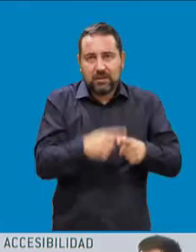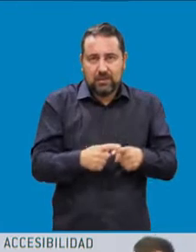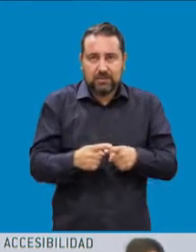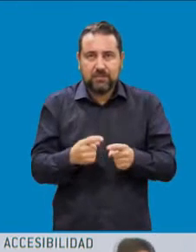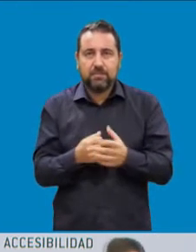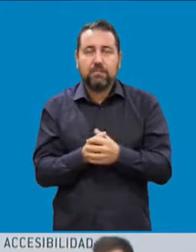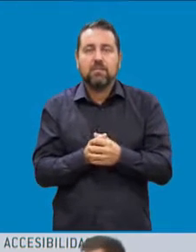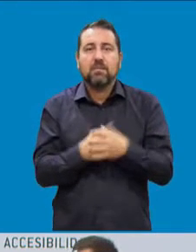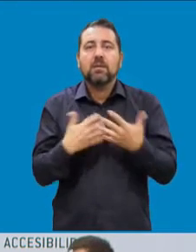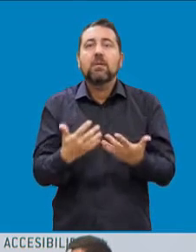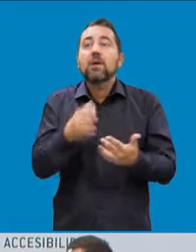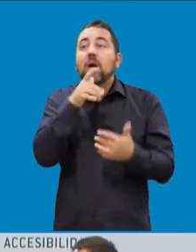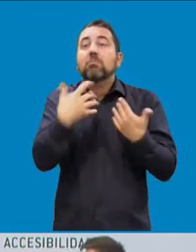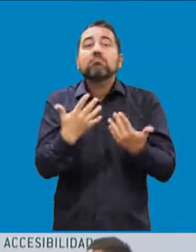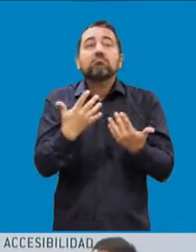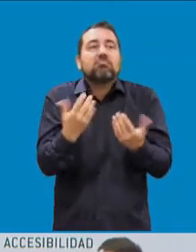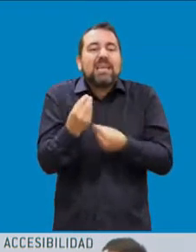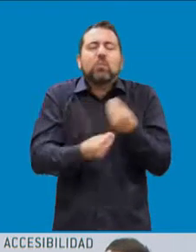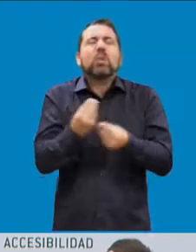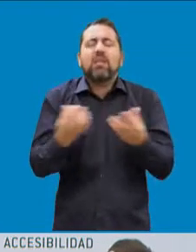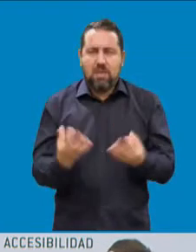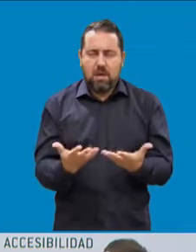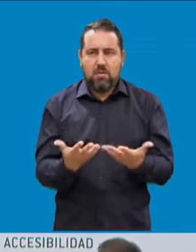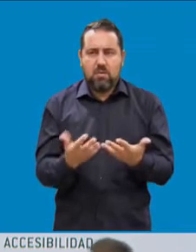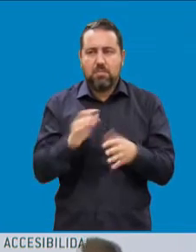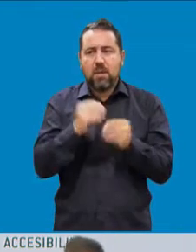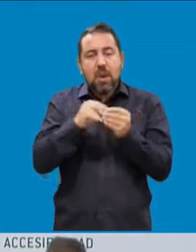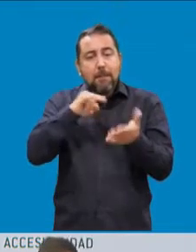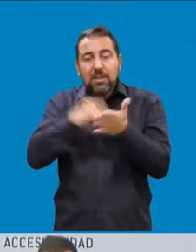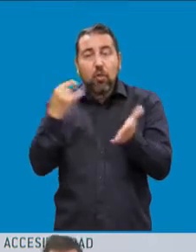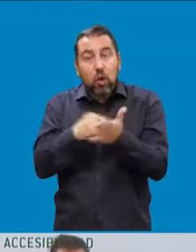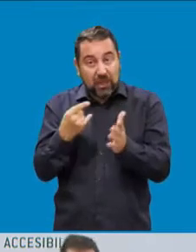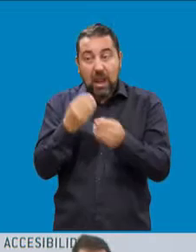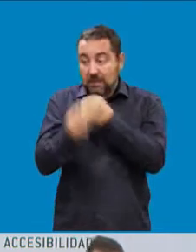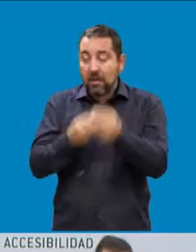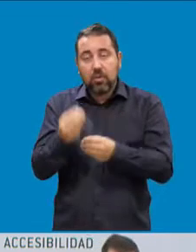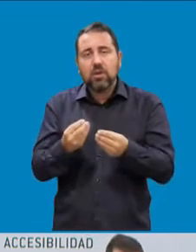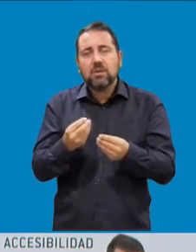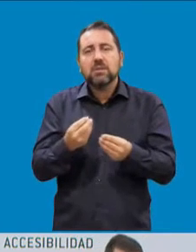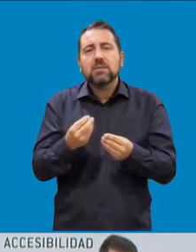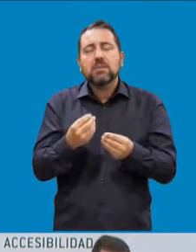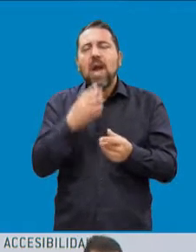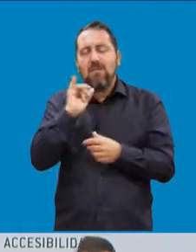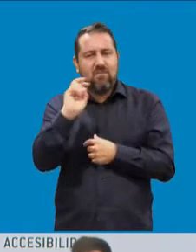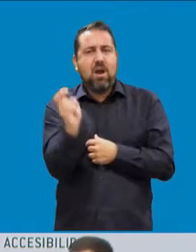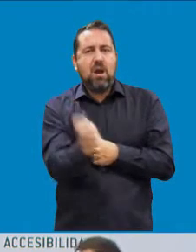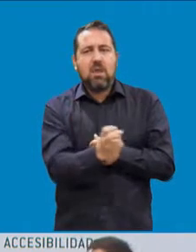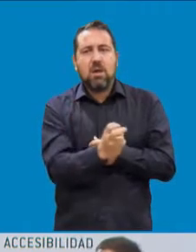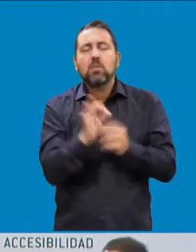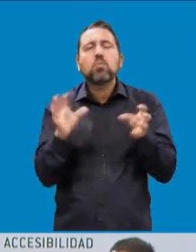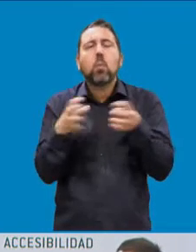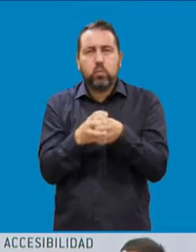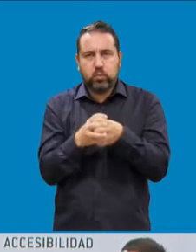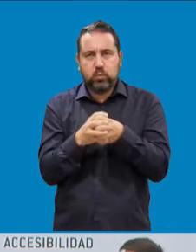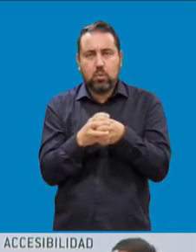soluciones en distintos momentos del proceso. ¿Cuál es el estado del arte? ¿Qué se ha utilizado para desarrollar esta metodología y estas